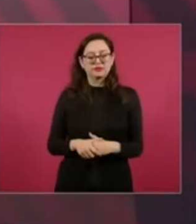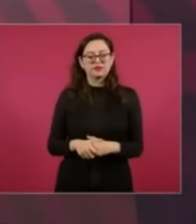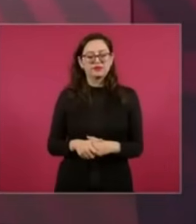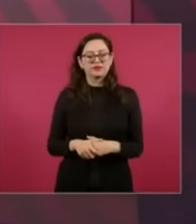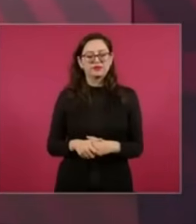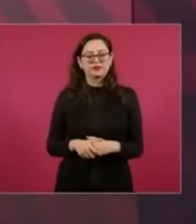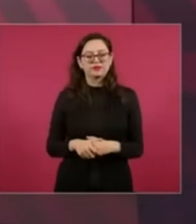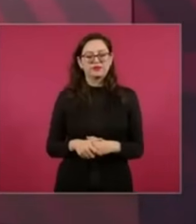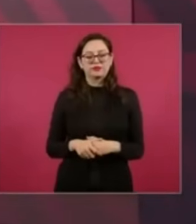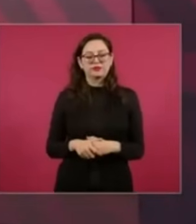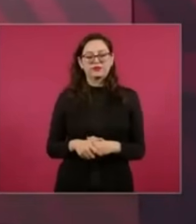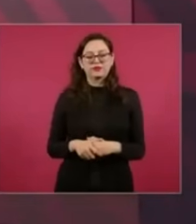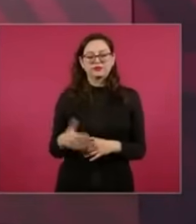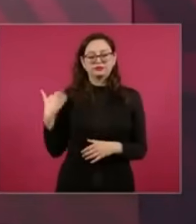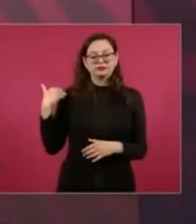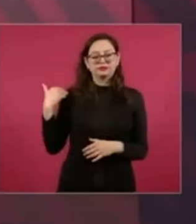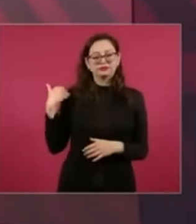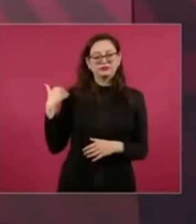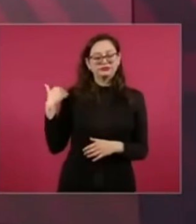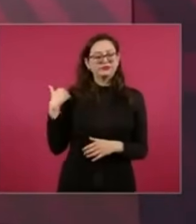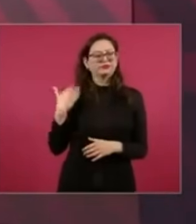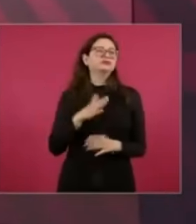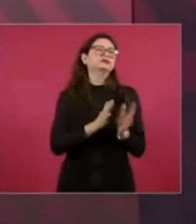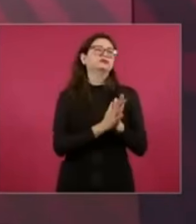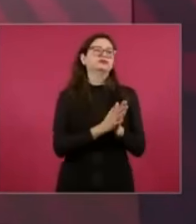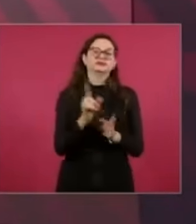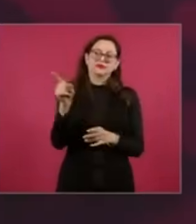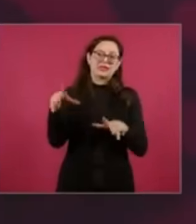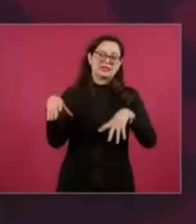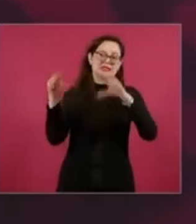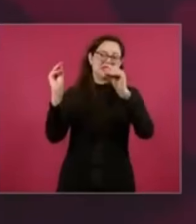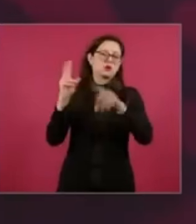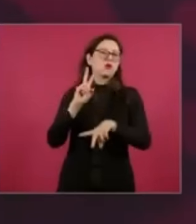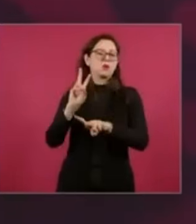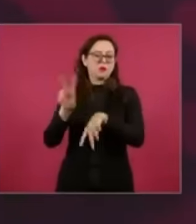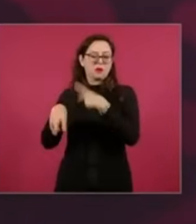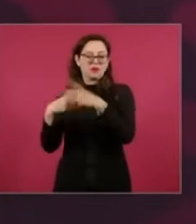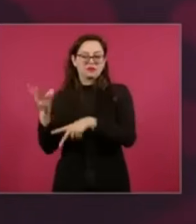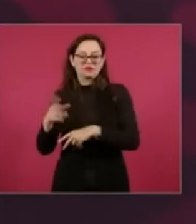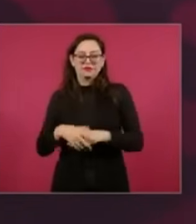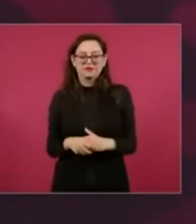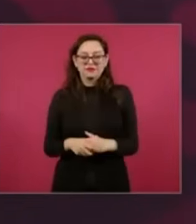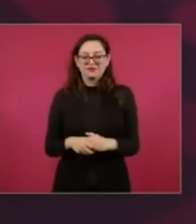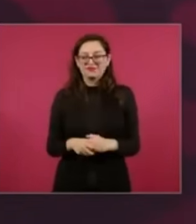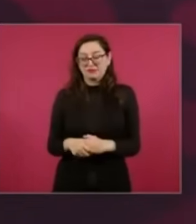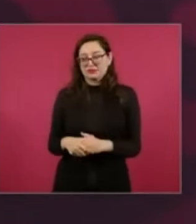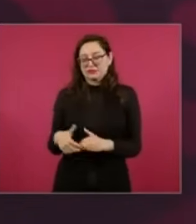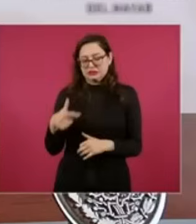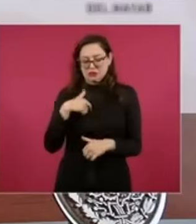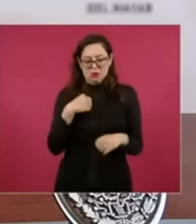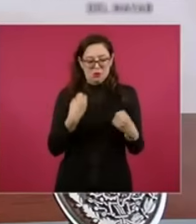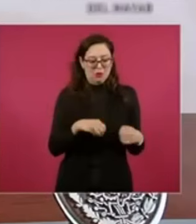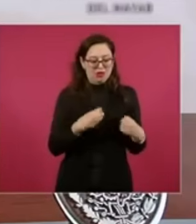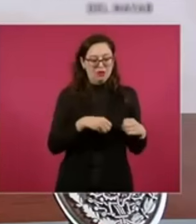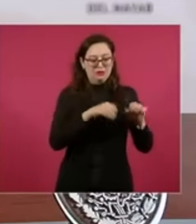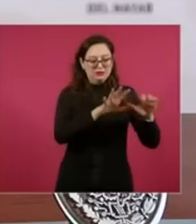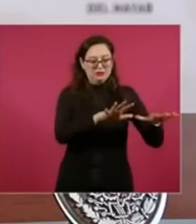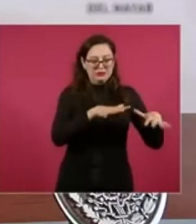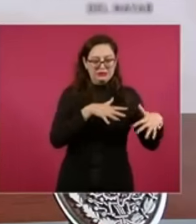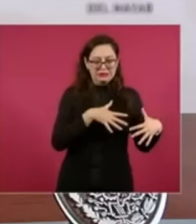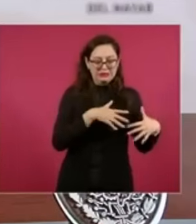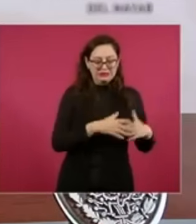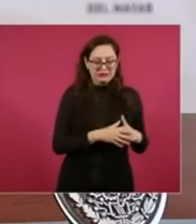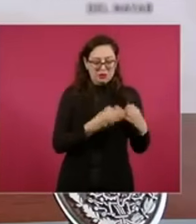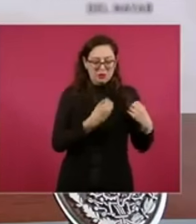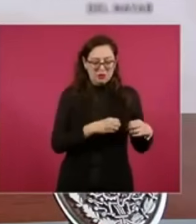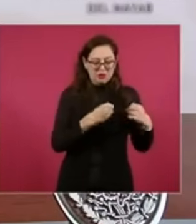Y me pidió que lo llevara al circo. Y tenía yo una asamblea. No una,